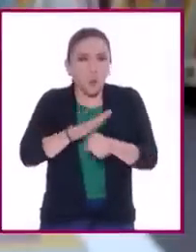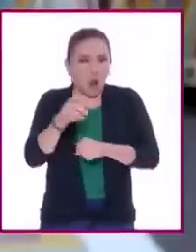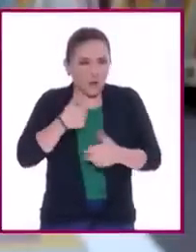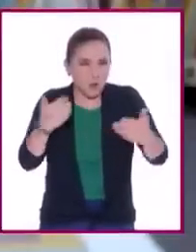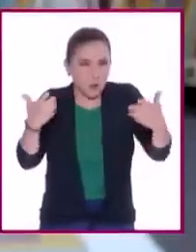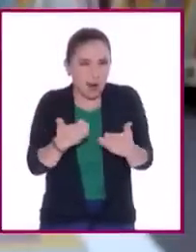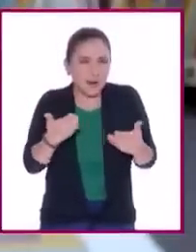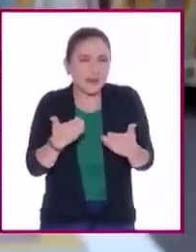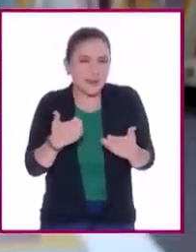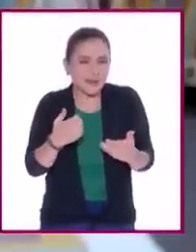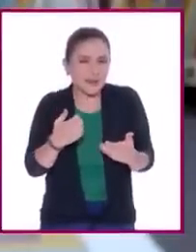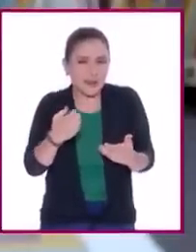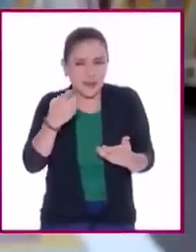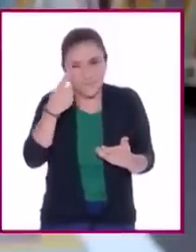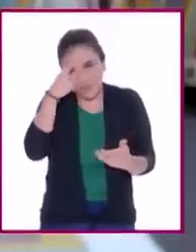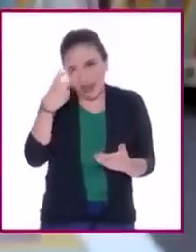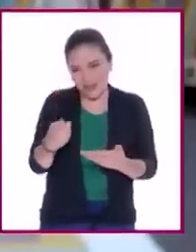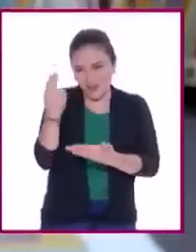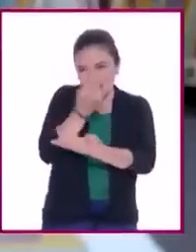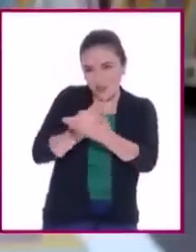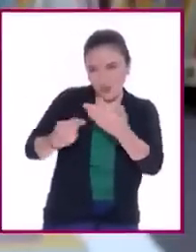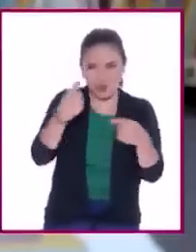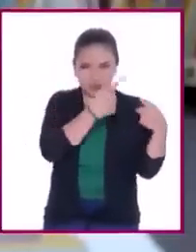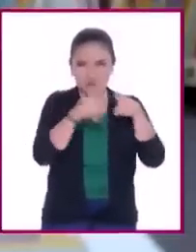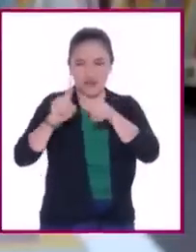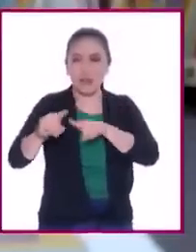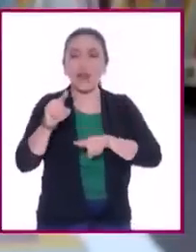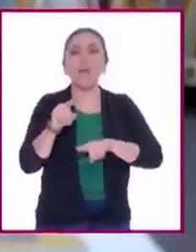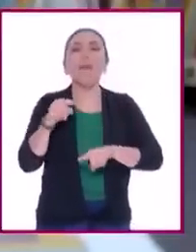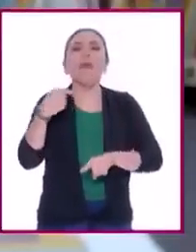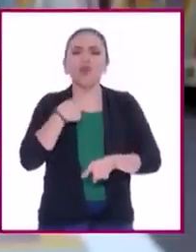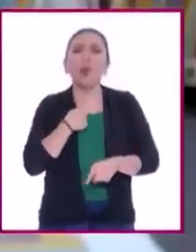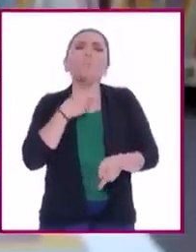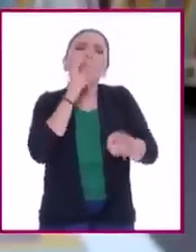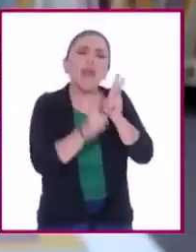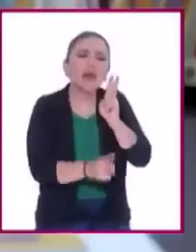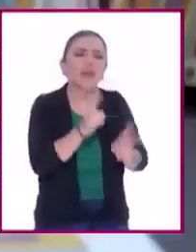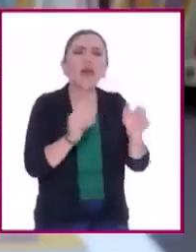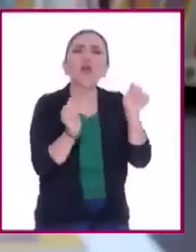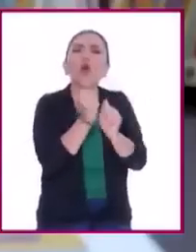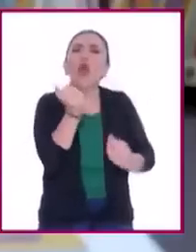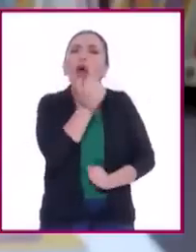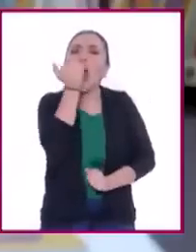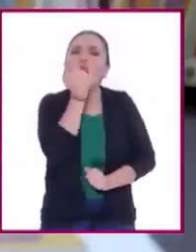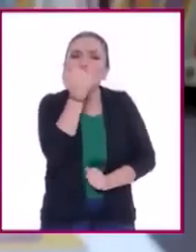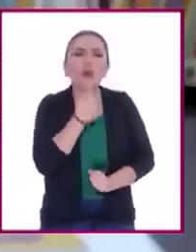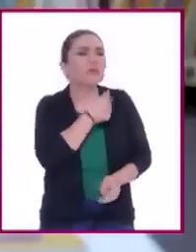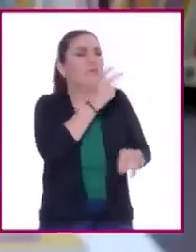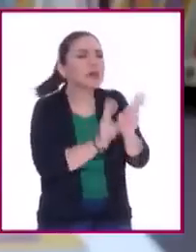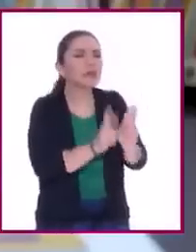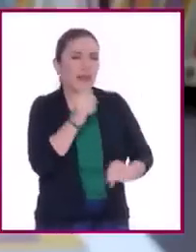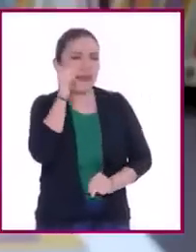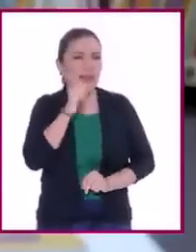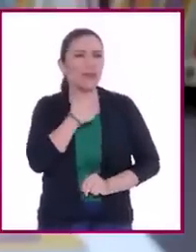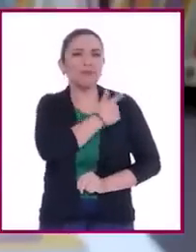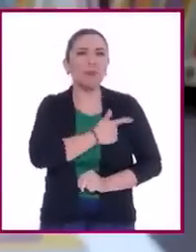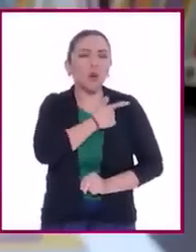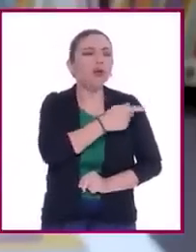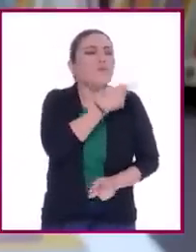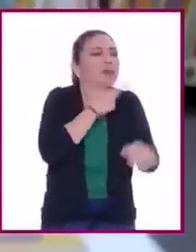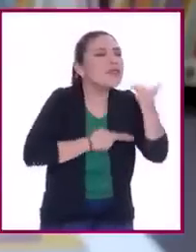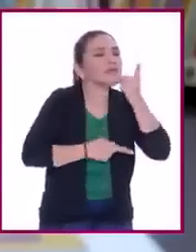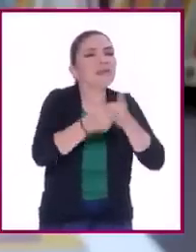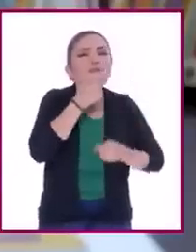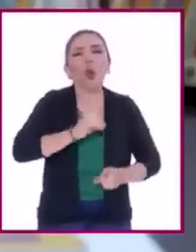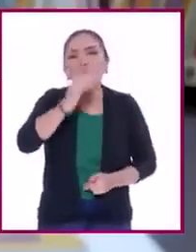hice bastante en estas ilustraciones que me pedían era platicar mucho con mis alumnos siempre me gusta